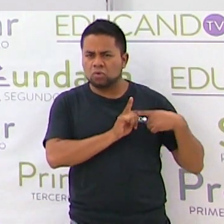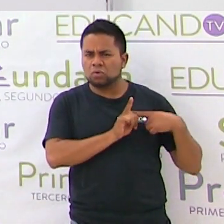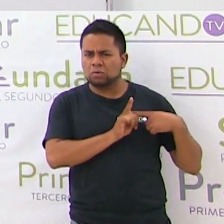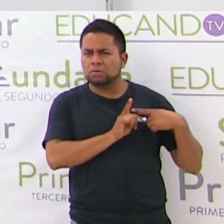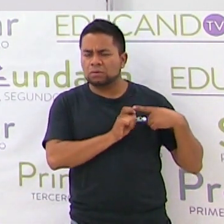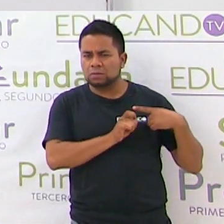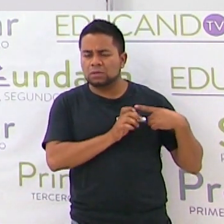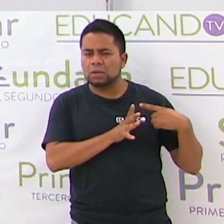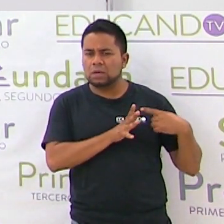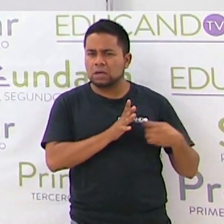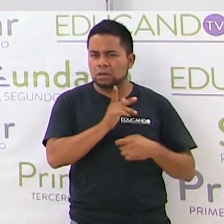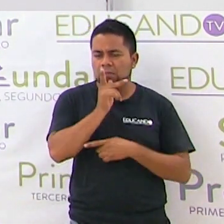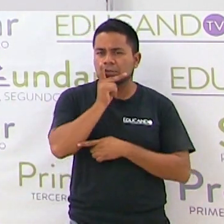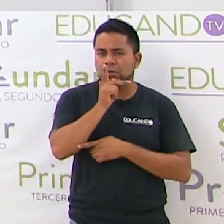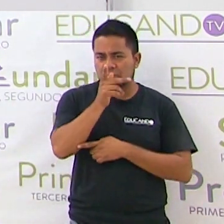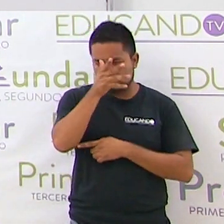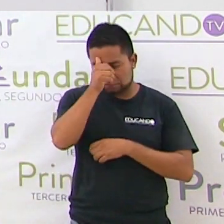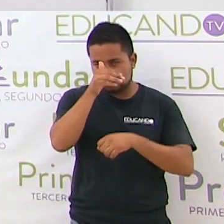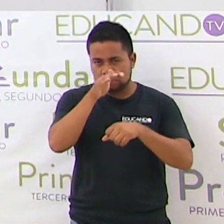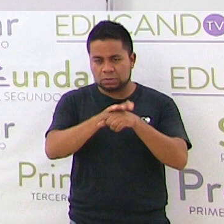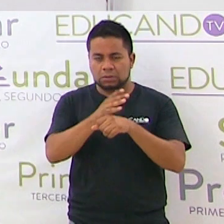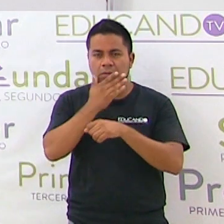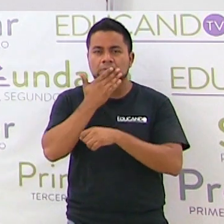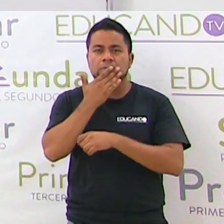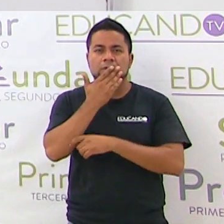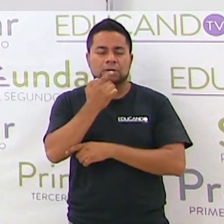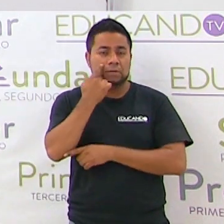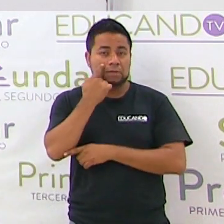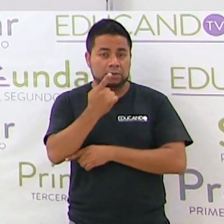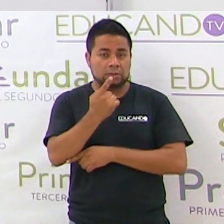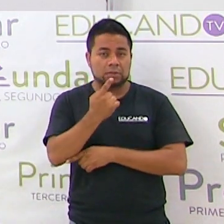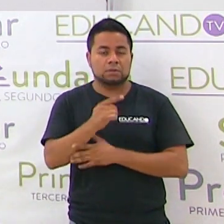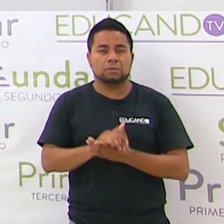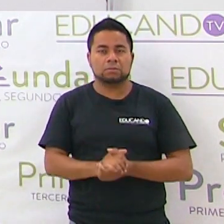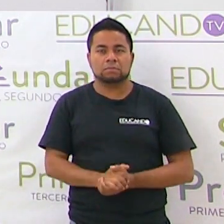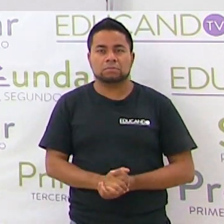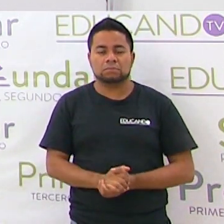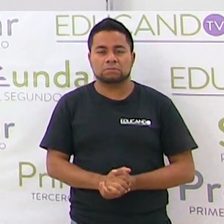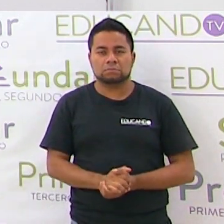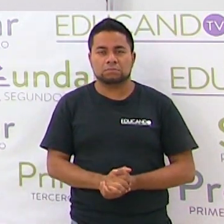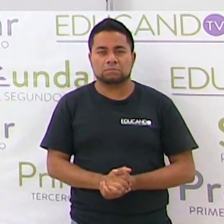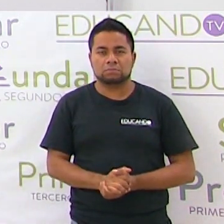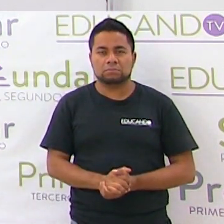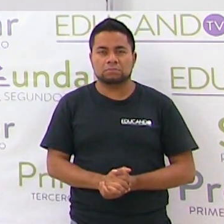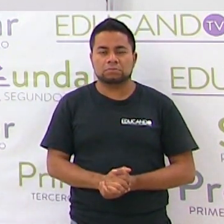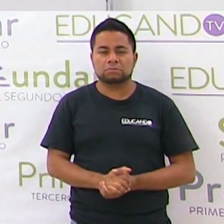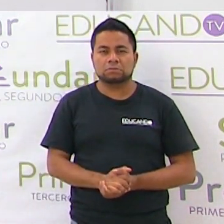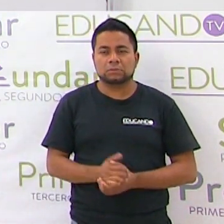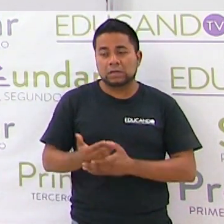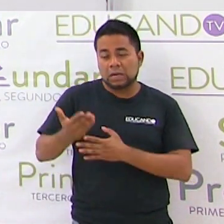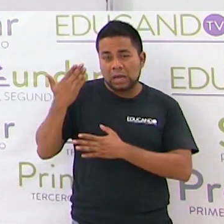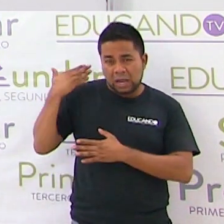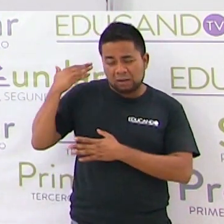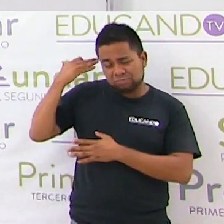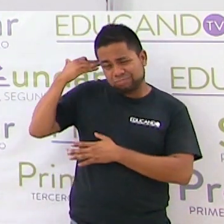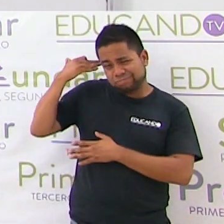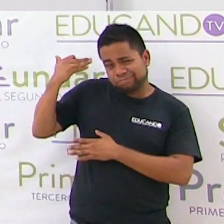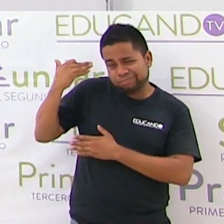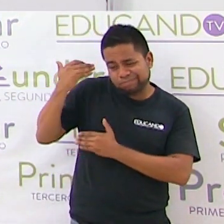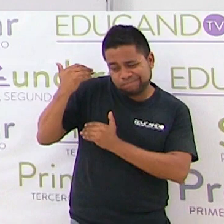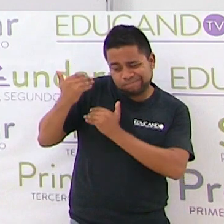que quiero que ustedes recuerden muy bien. Durante mucho tiempo solo se acentuaba,